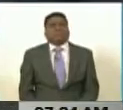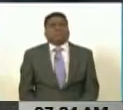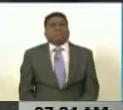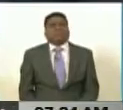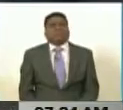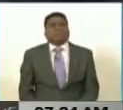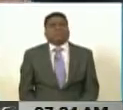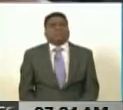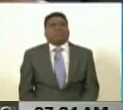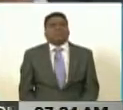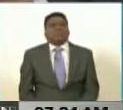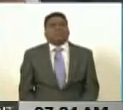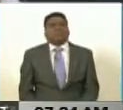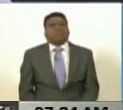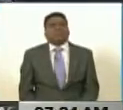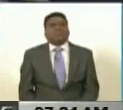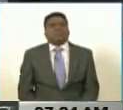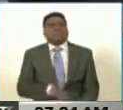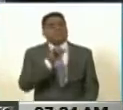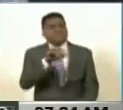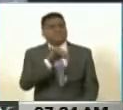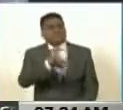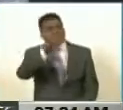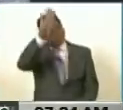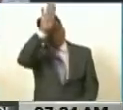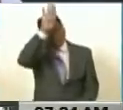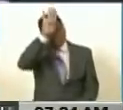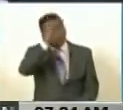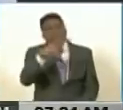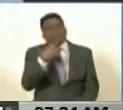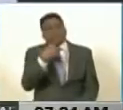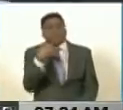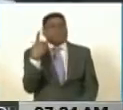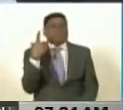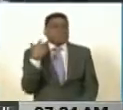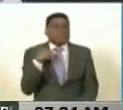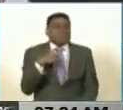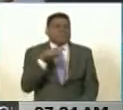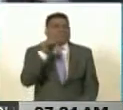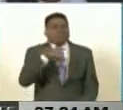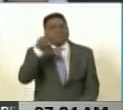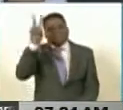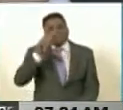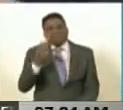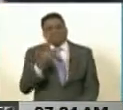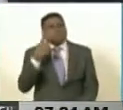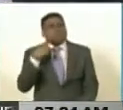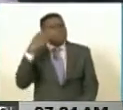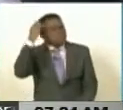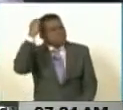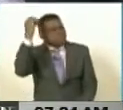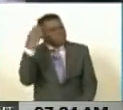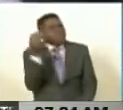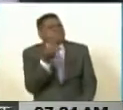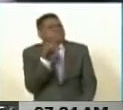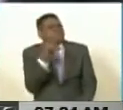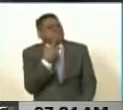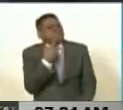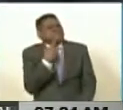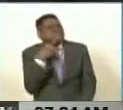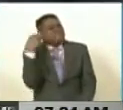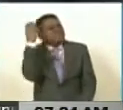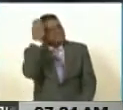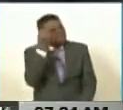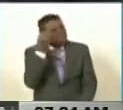representante del Vaticano y el propio Papa Francisco tiene sobre Venezuela y sobre cómo debe llevarse